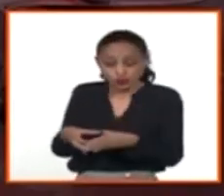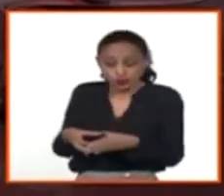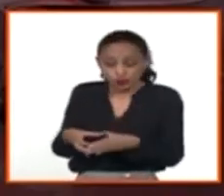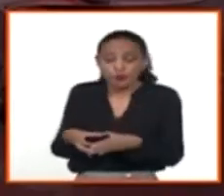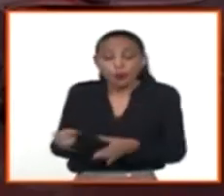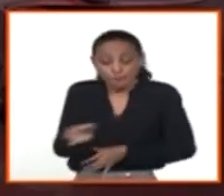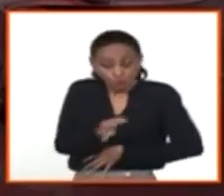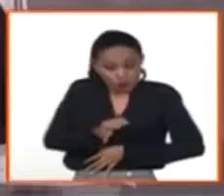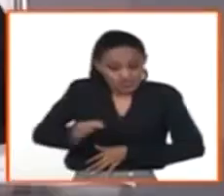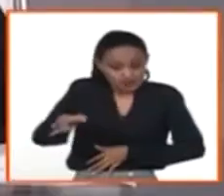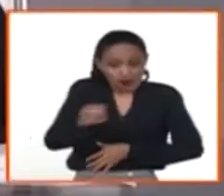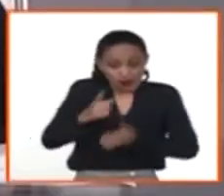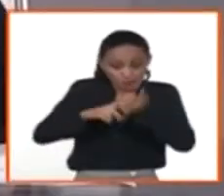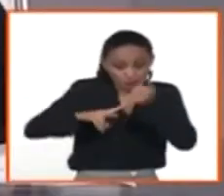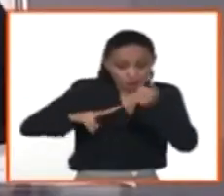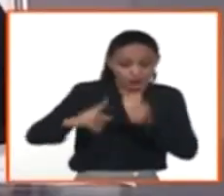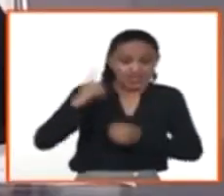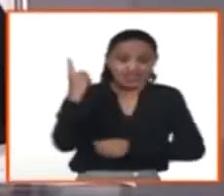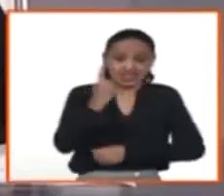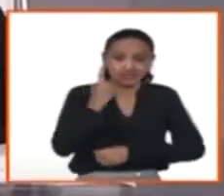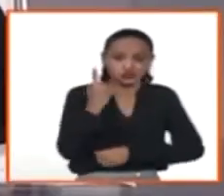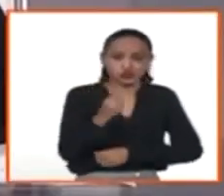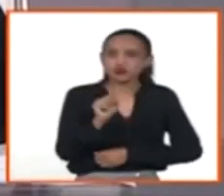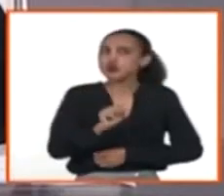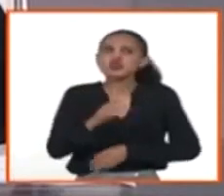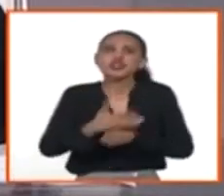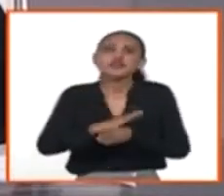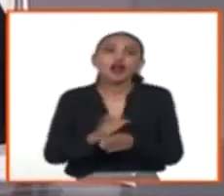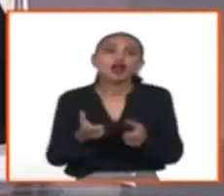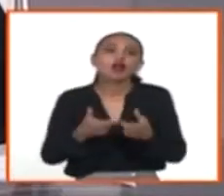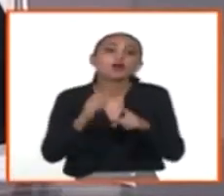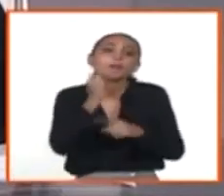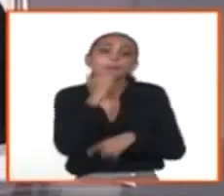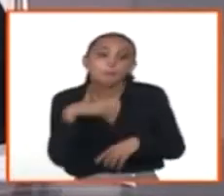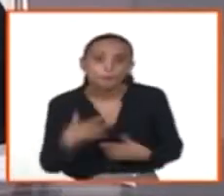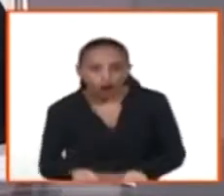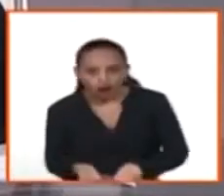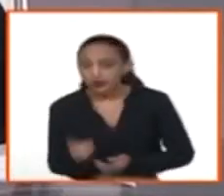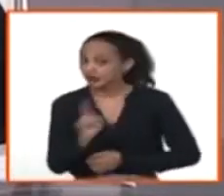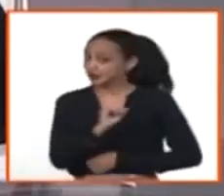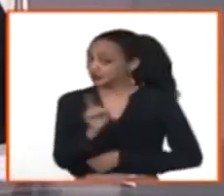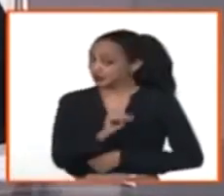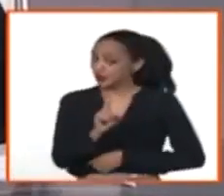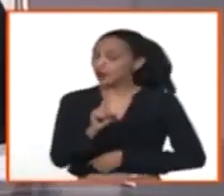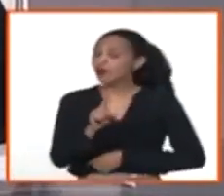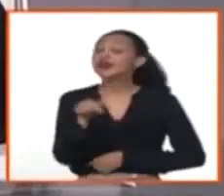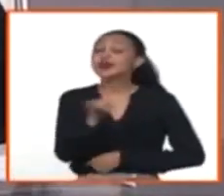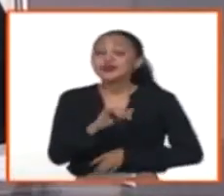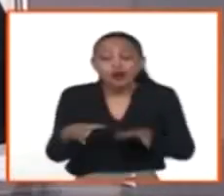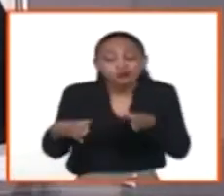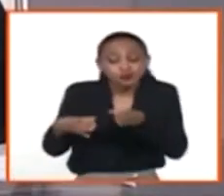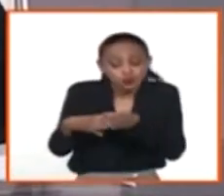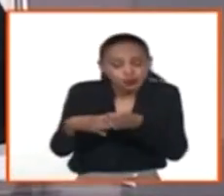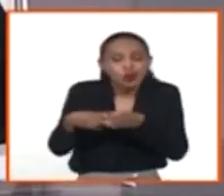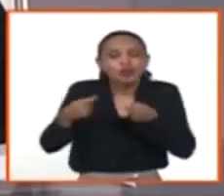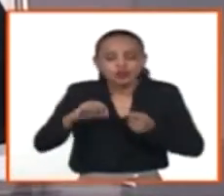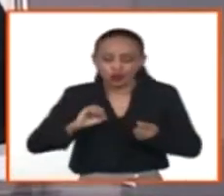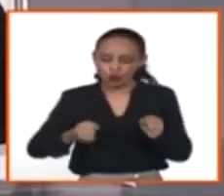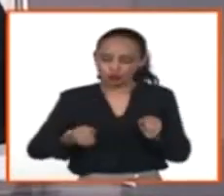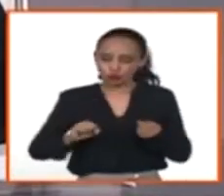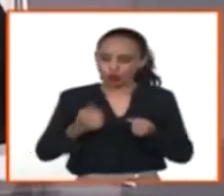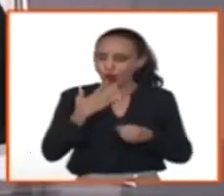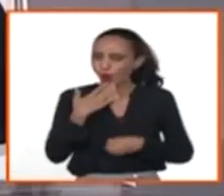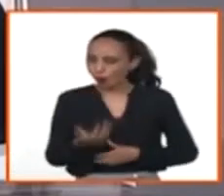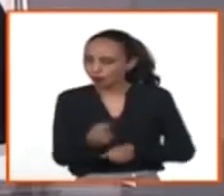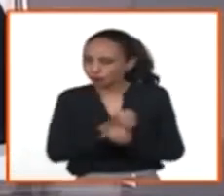que no son una reunión más. Se trata de comisiones que van a estar controlando cómo se implementan estos sistemas